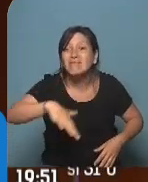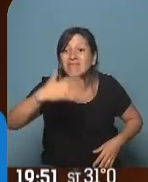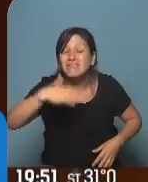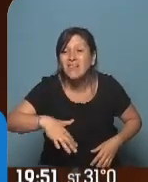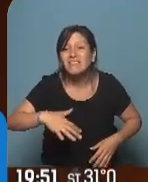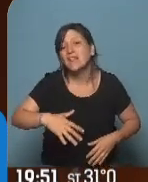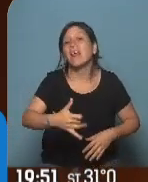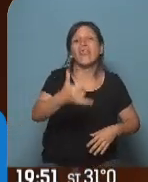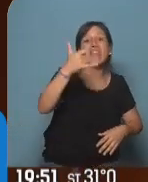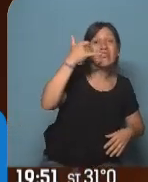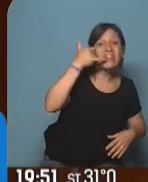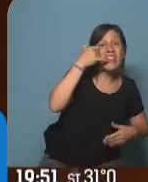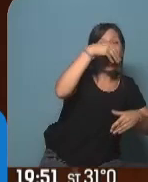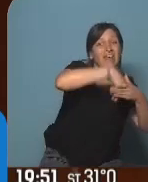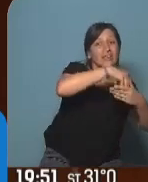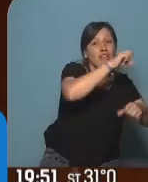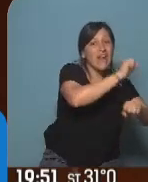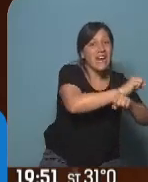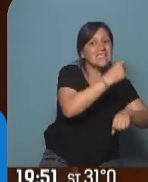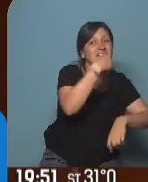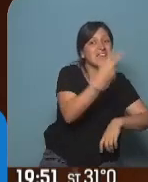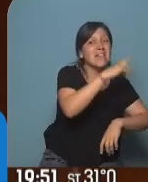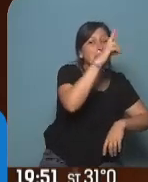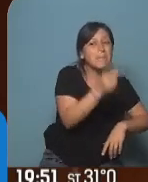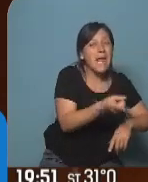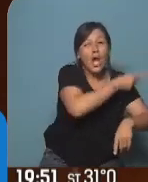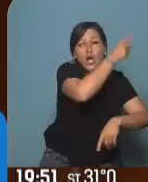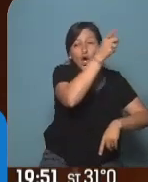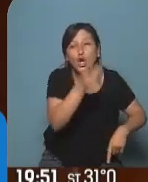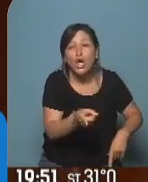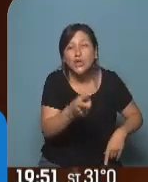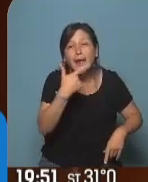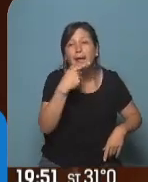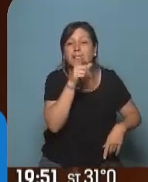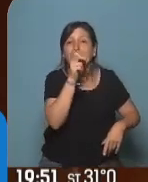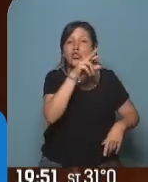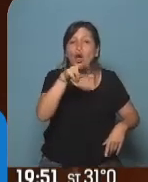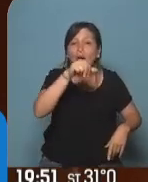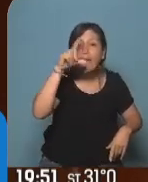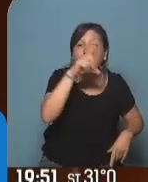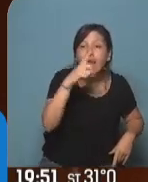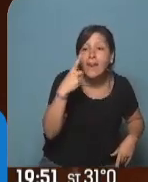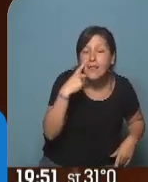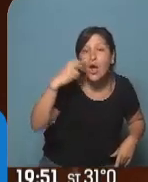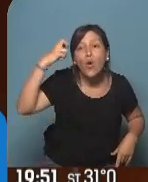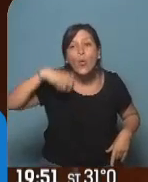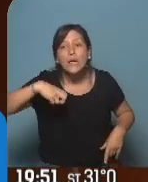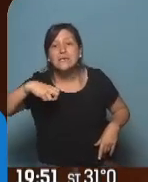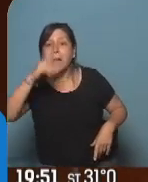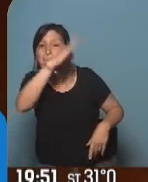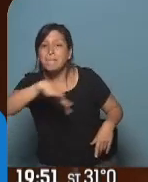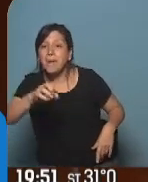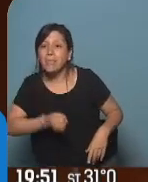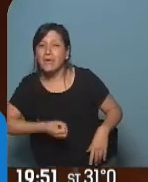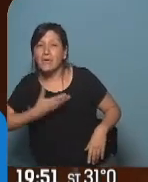la cárcel se dice que hay una operación contra stornelli que va a intervenir el juez ramos padilla y aparece de luego una nota de